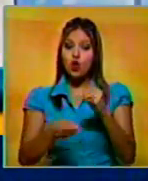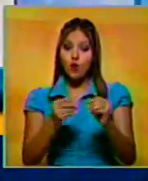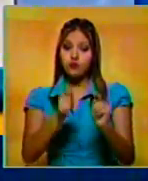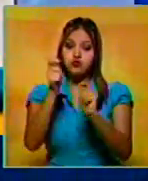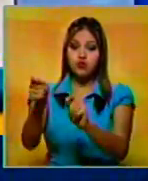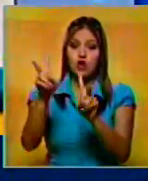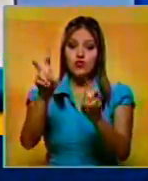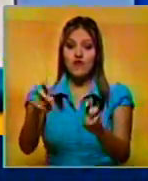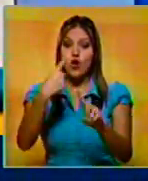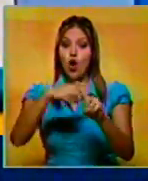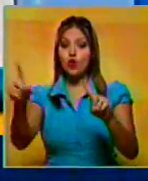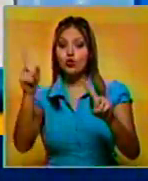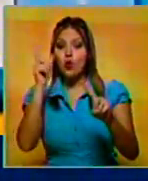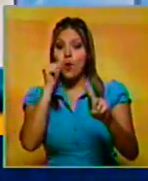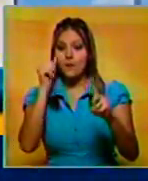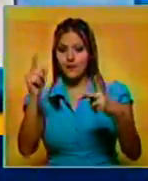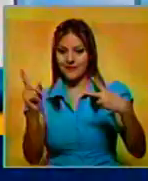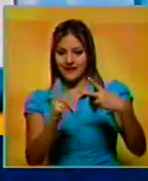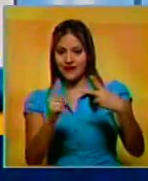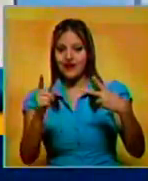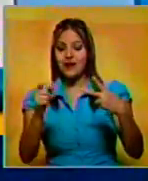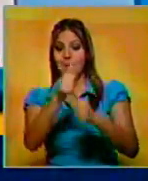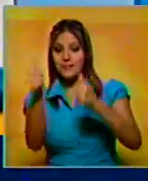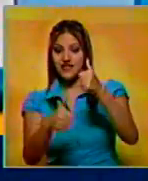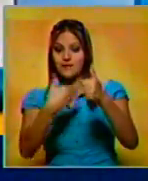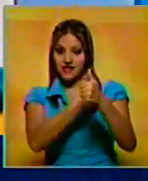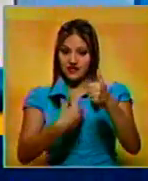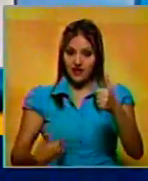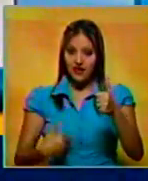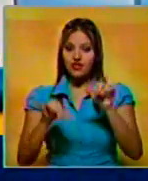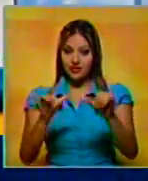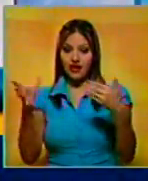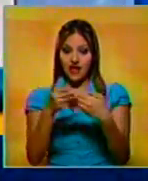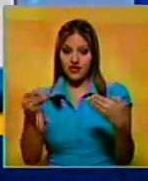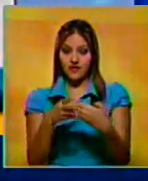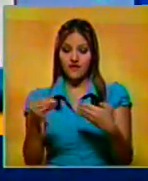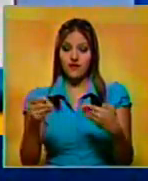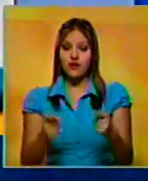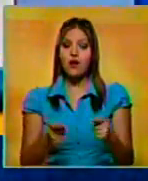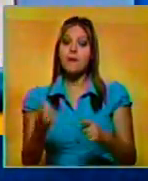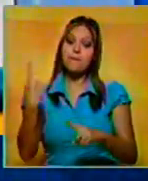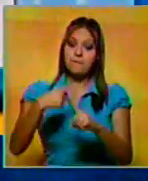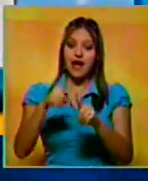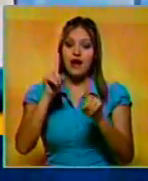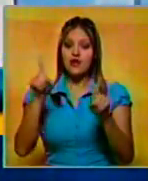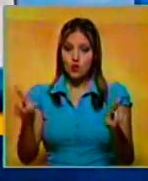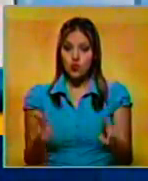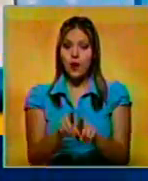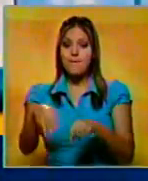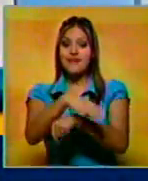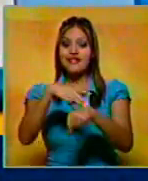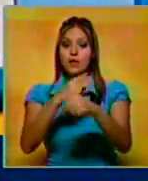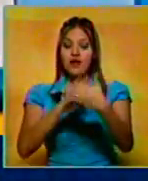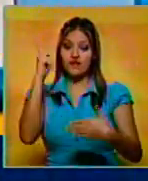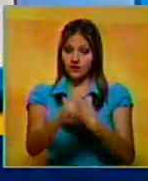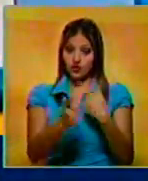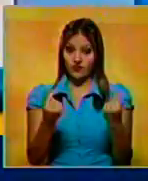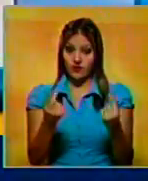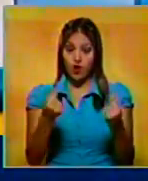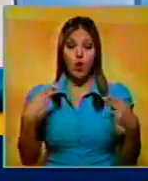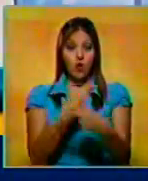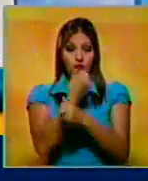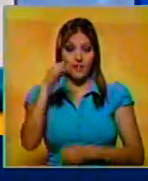designación de José salamat kh como vicepresidente del organismo y delega además en el Ministerio de planificación y finanzas la